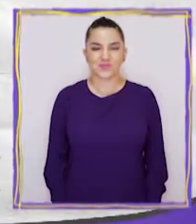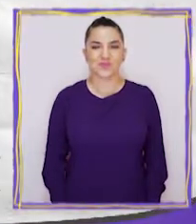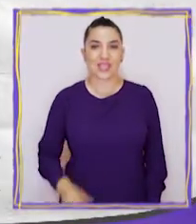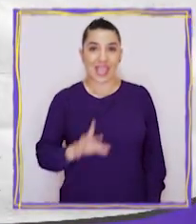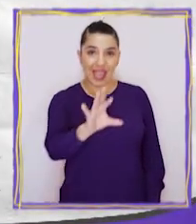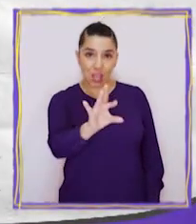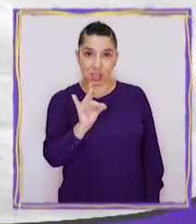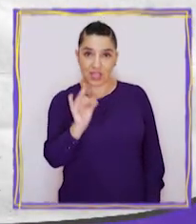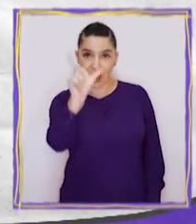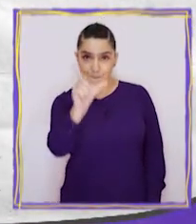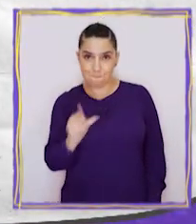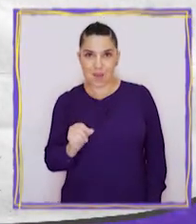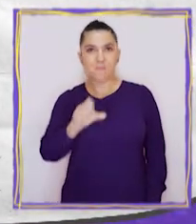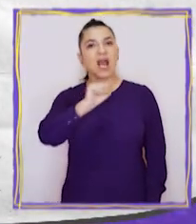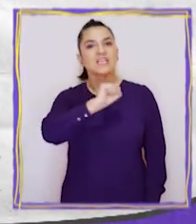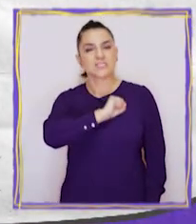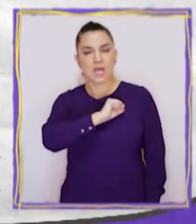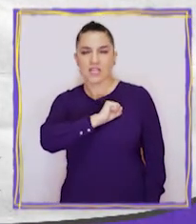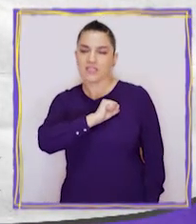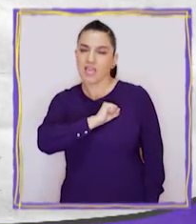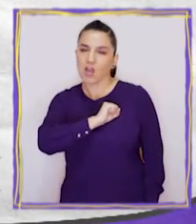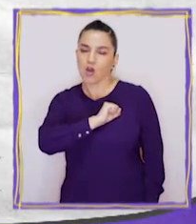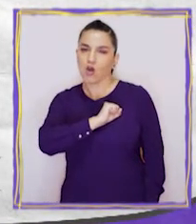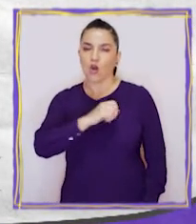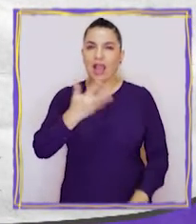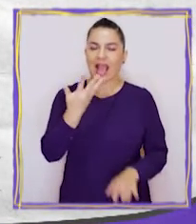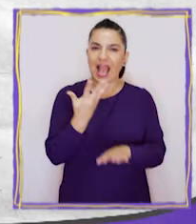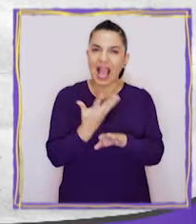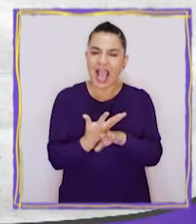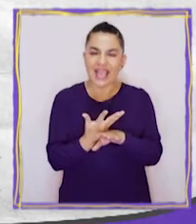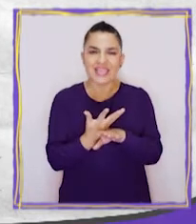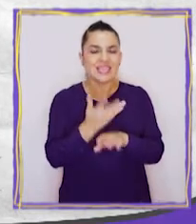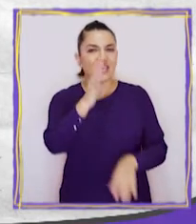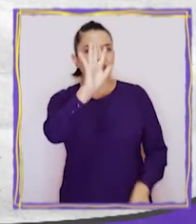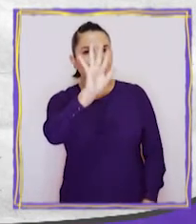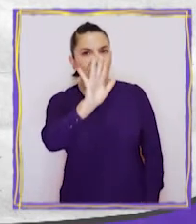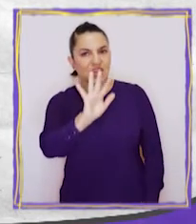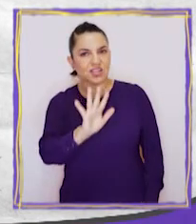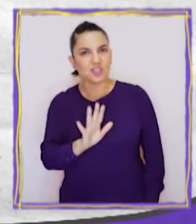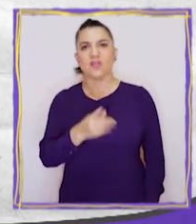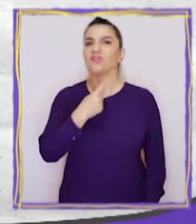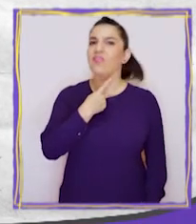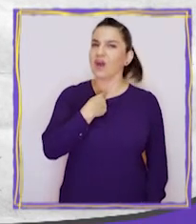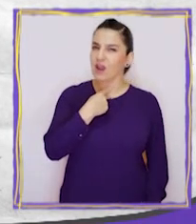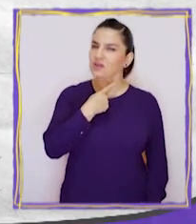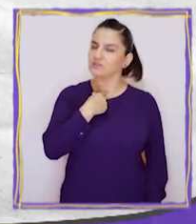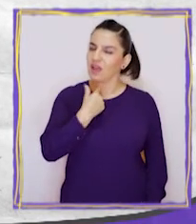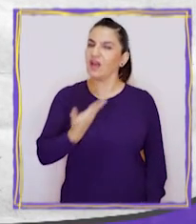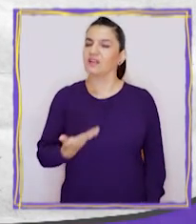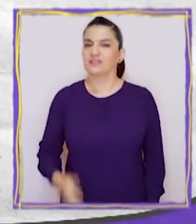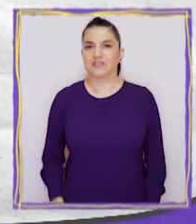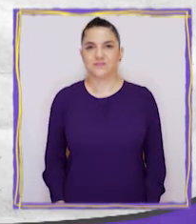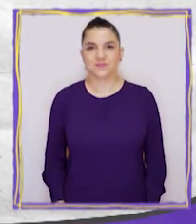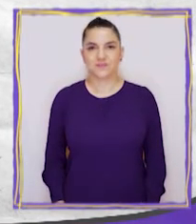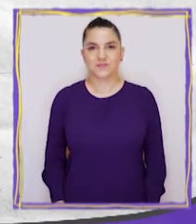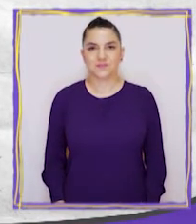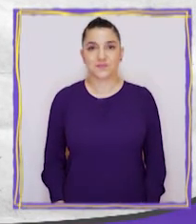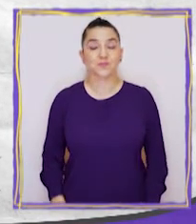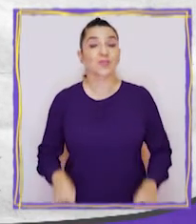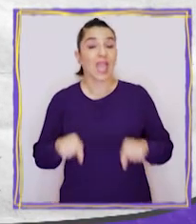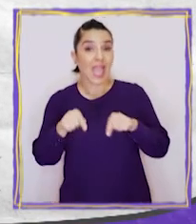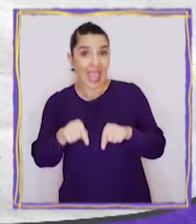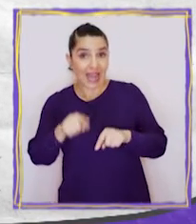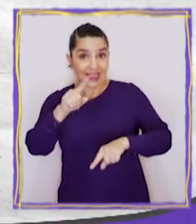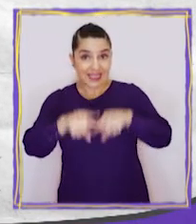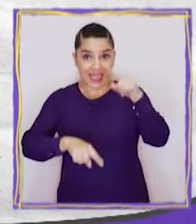Encontré este mapa de Santiago. Tiene una serie de características bastante interesantes. Los